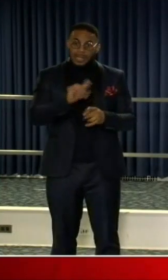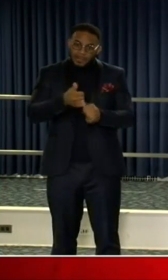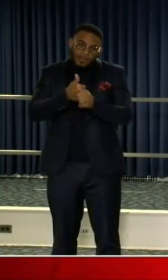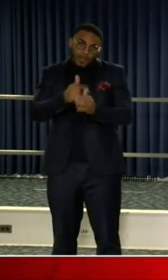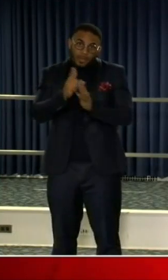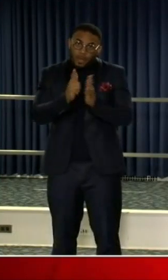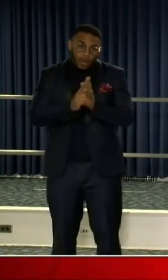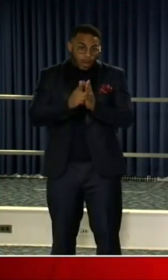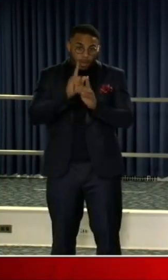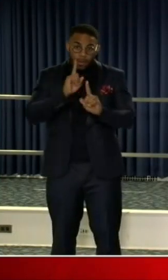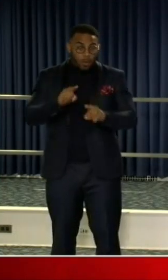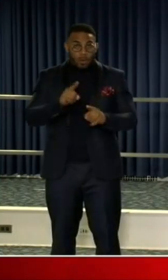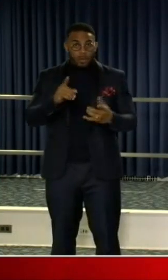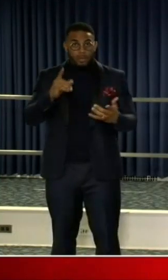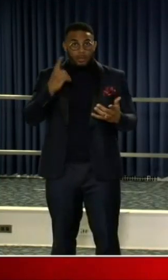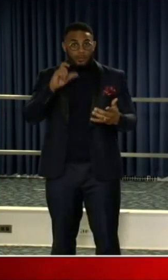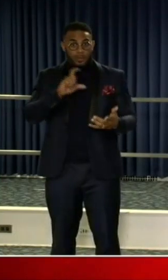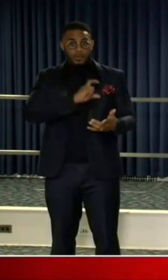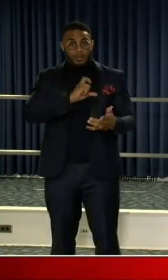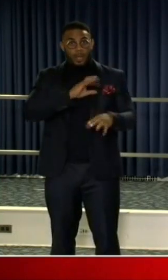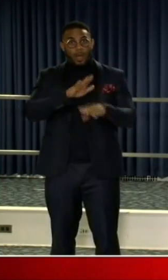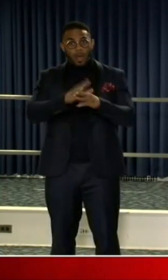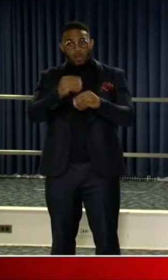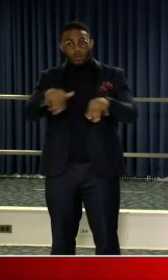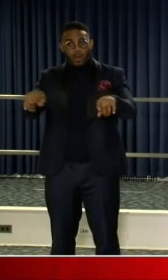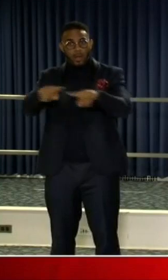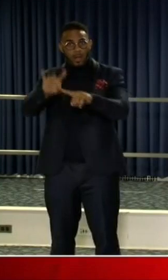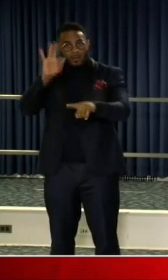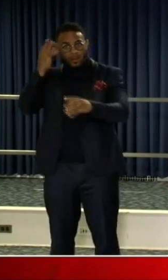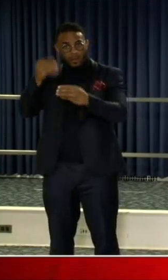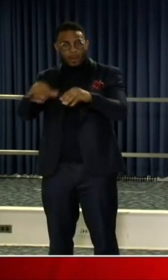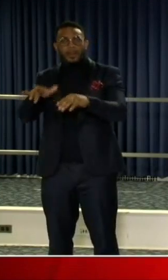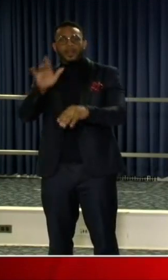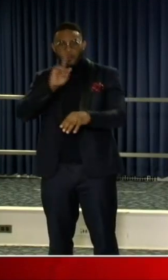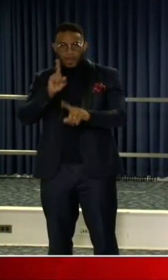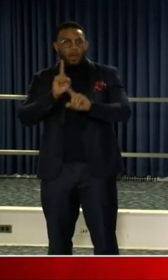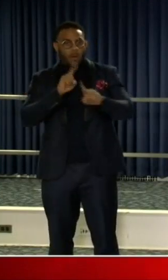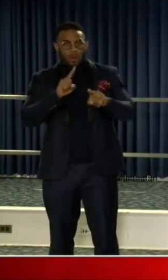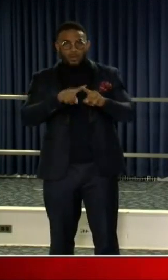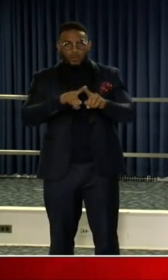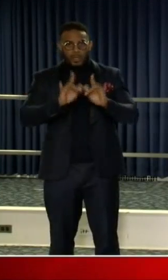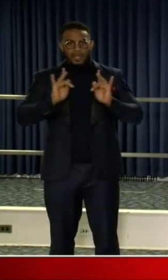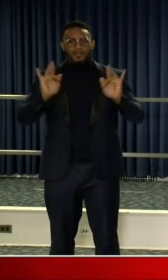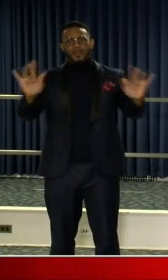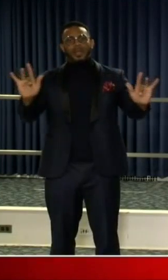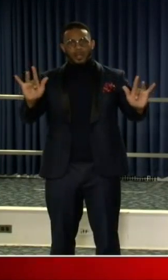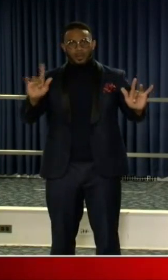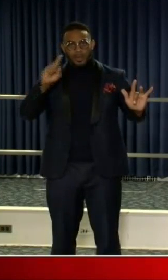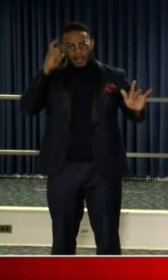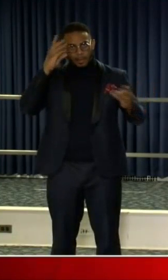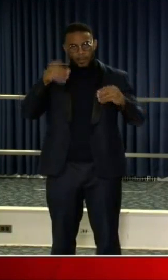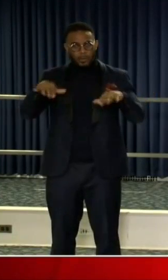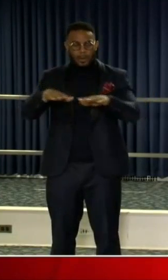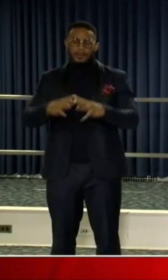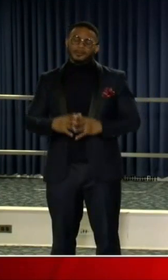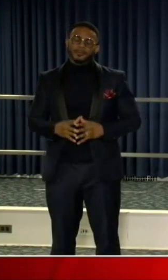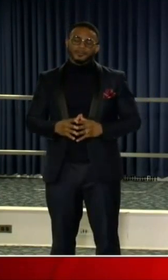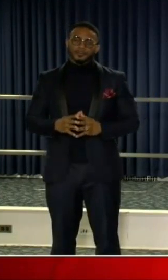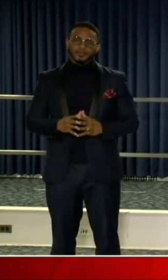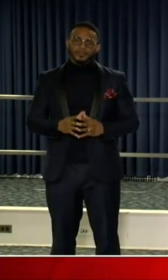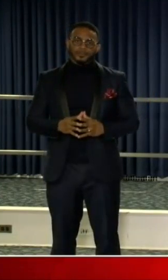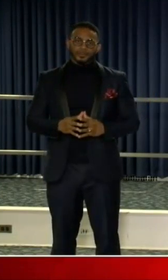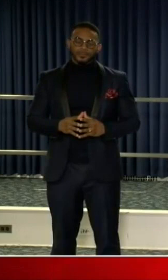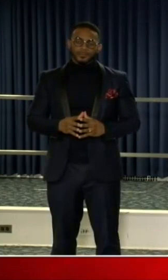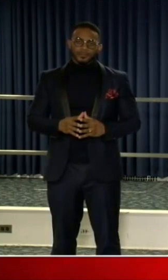queda, ellos tienen que acatar las órdenes legítimas de la policía y se les ordenará la